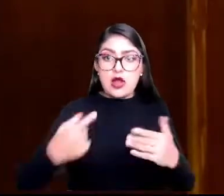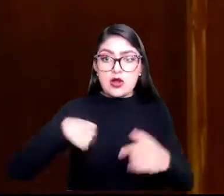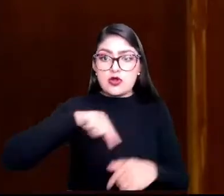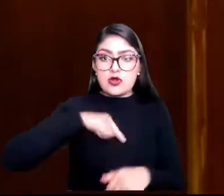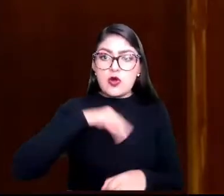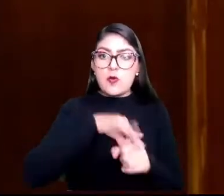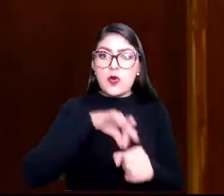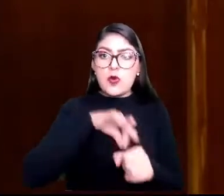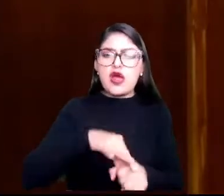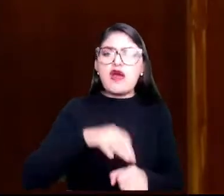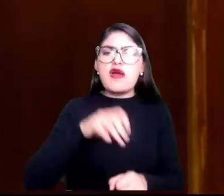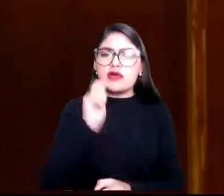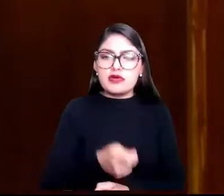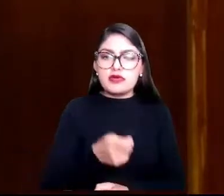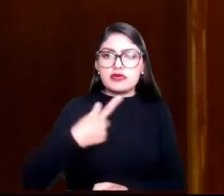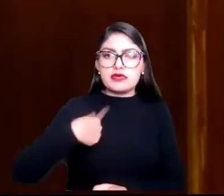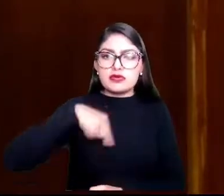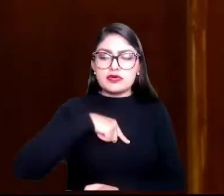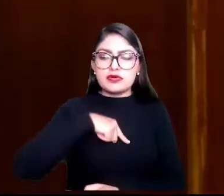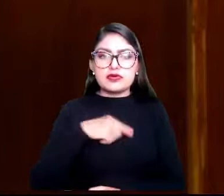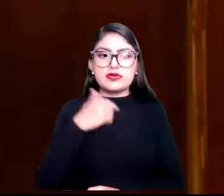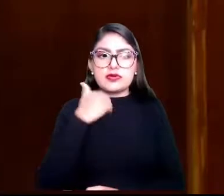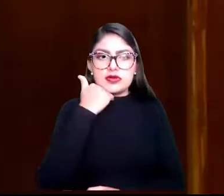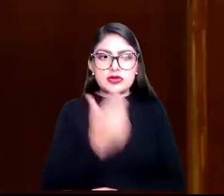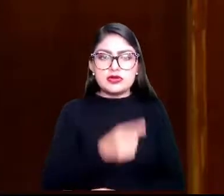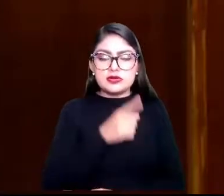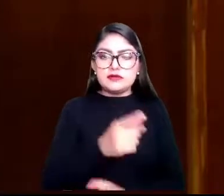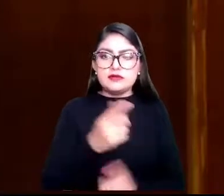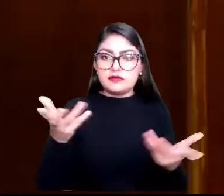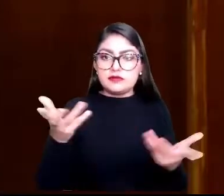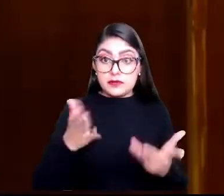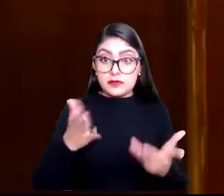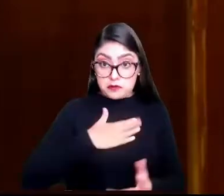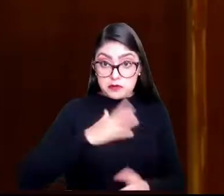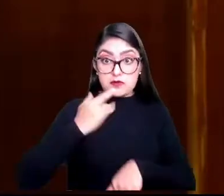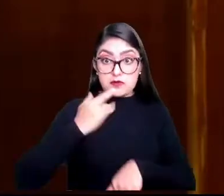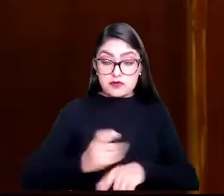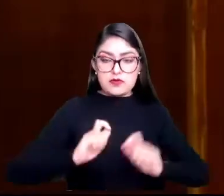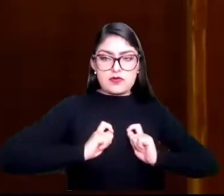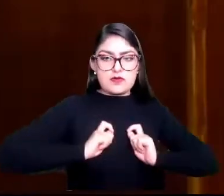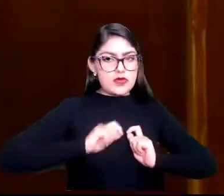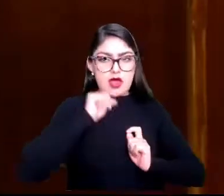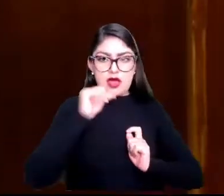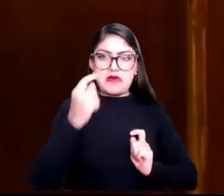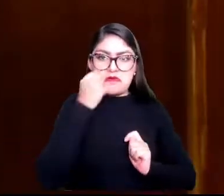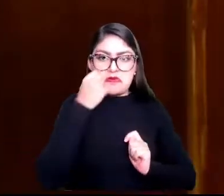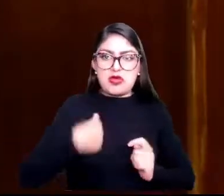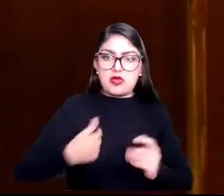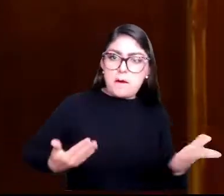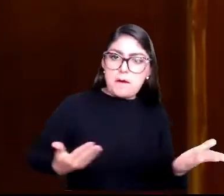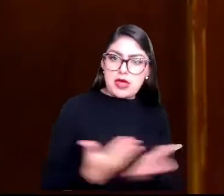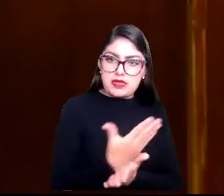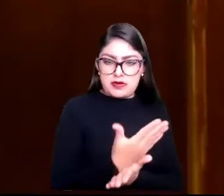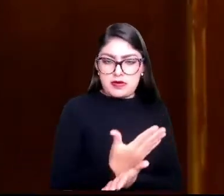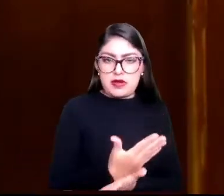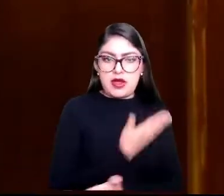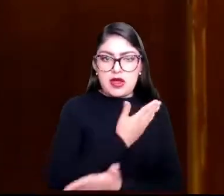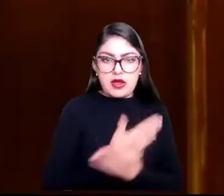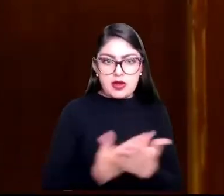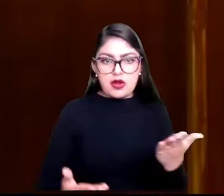haga algo que no está en nuestras atribuciones jurídicas legales, claramente que estamos, no digo que violando, pero